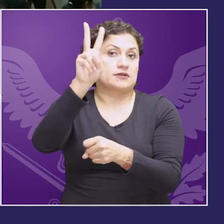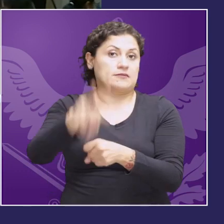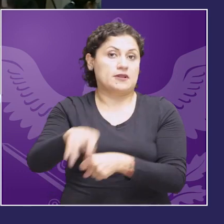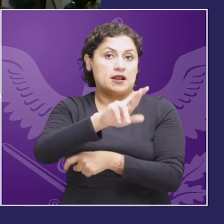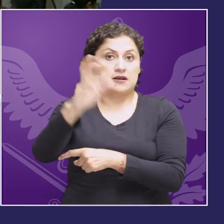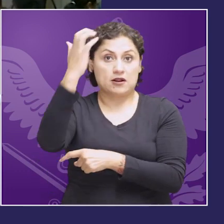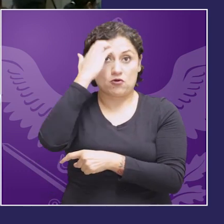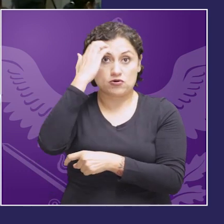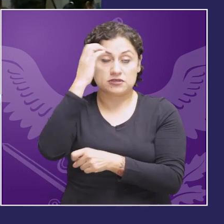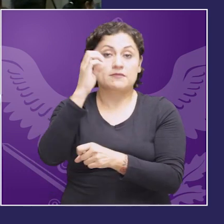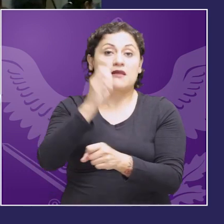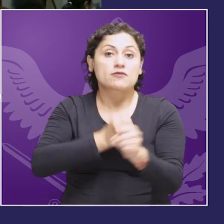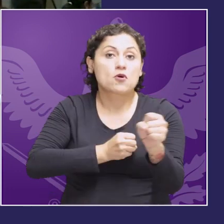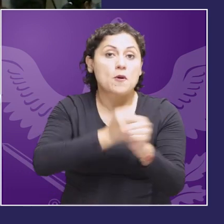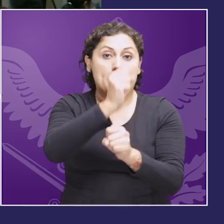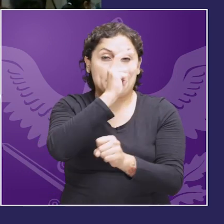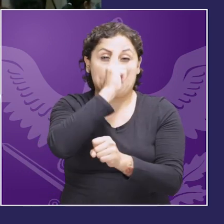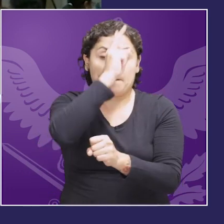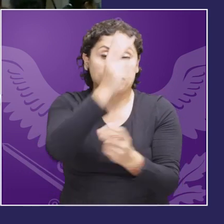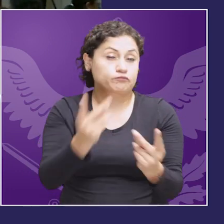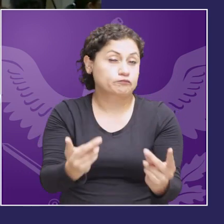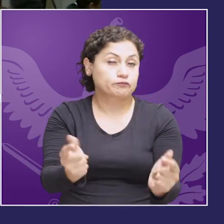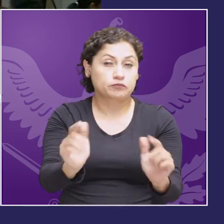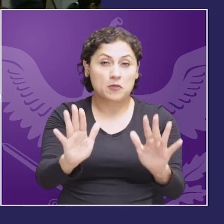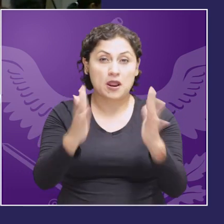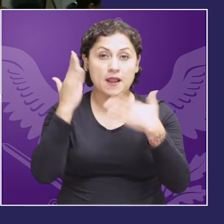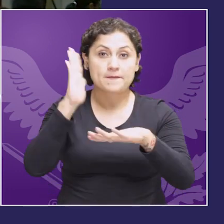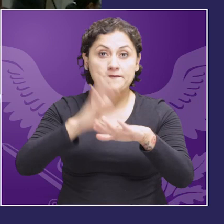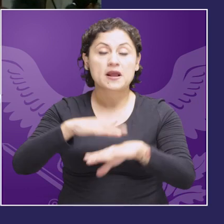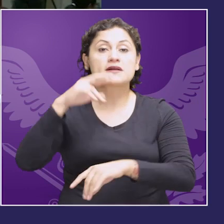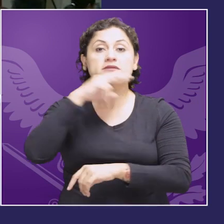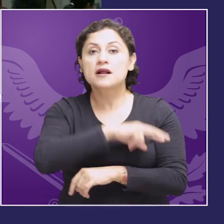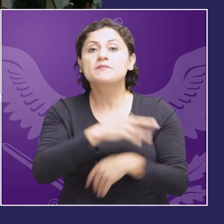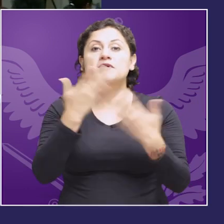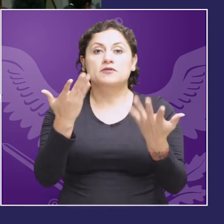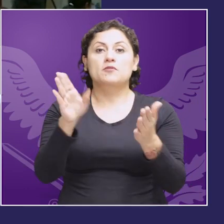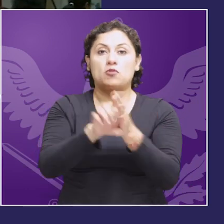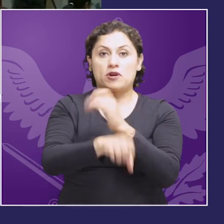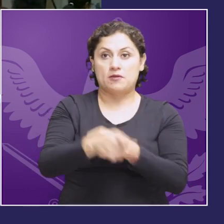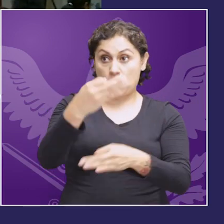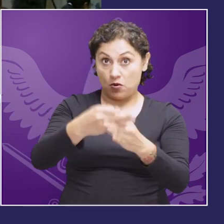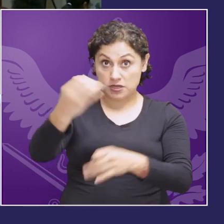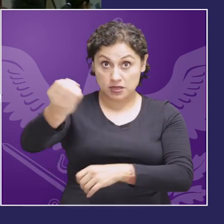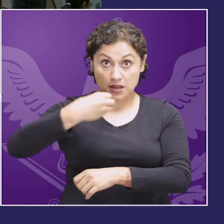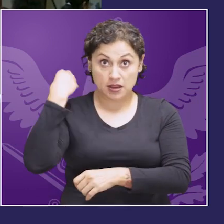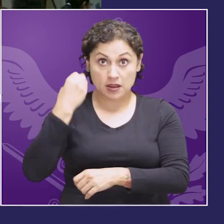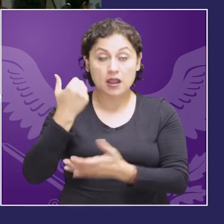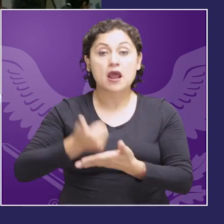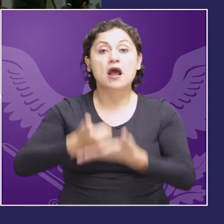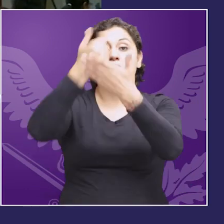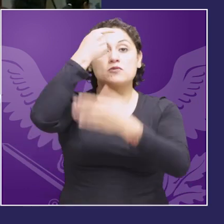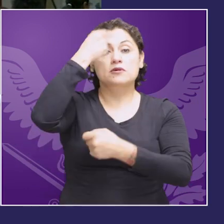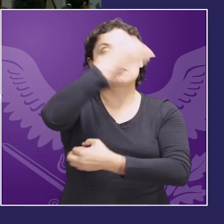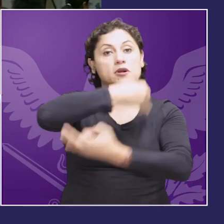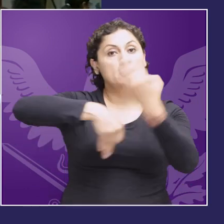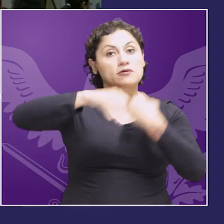este evento, nos permitirán seguir reflexionando, ¿no es cierto?, analizando para que nuestros siguientes pasos sean asertivos